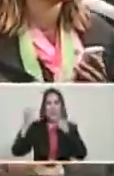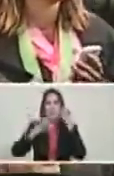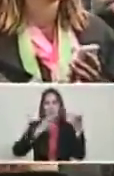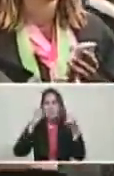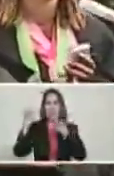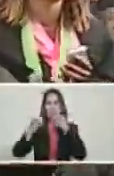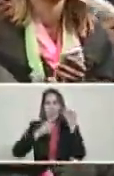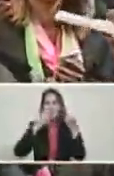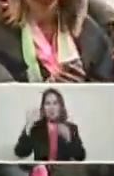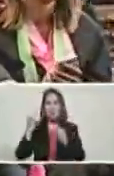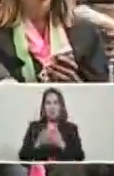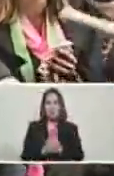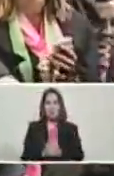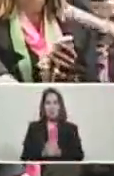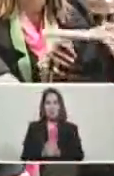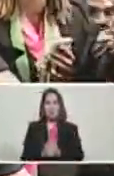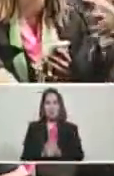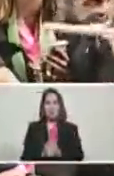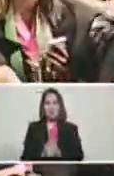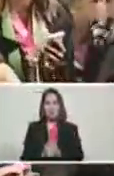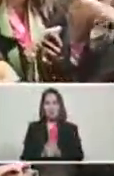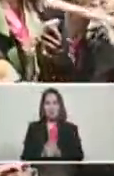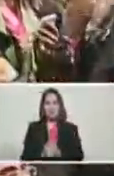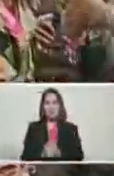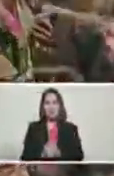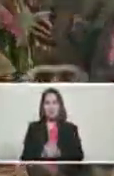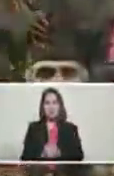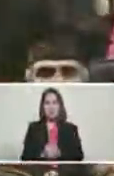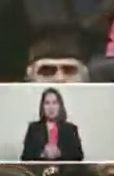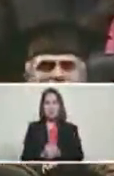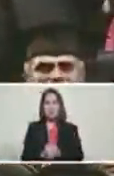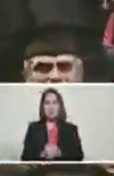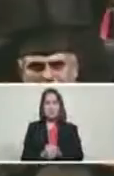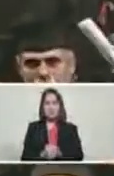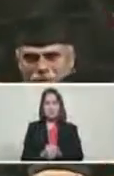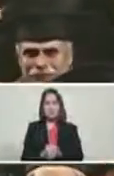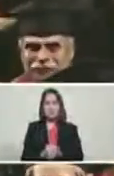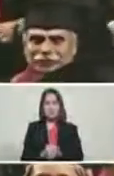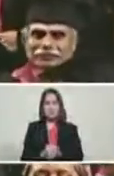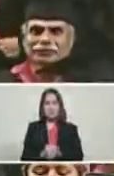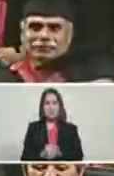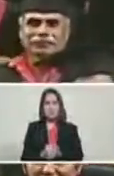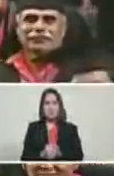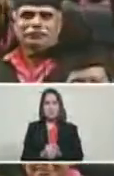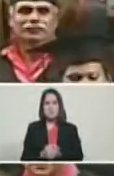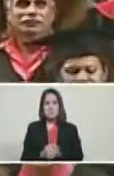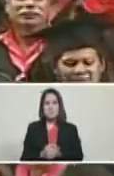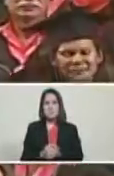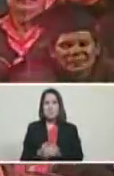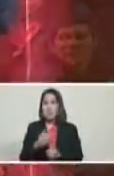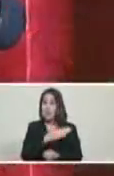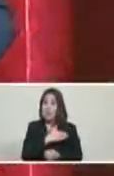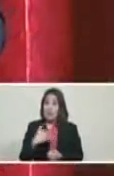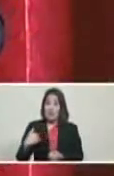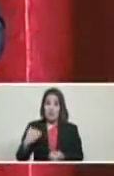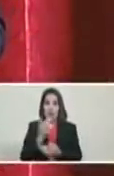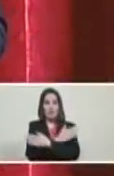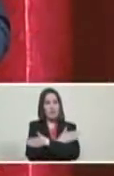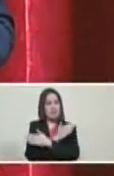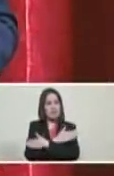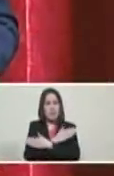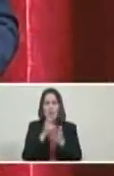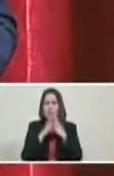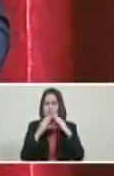Para la libertad. Muy bien. Bueno, compatriota, quiero felicitar a todo el equipo